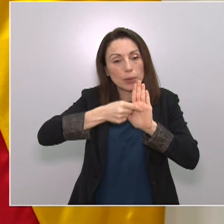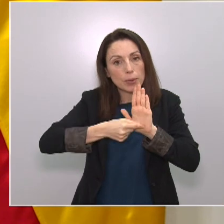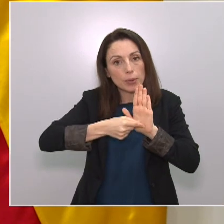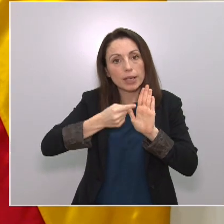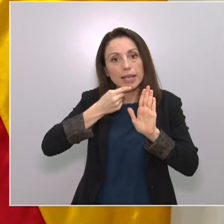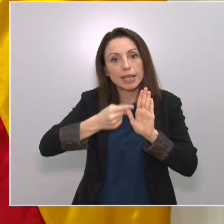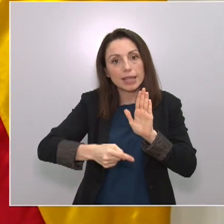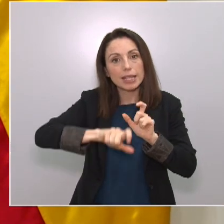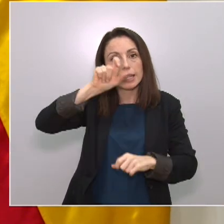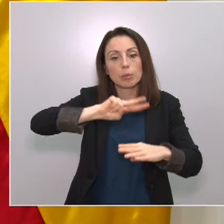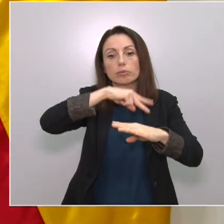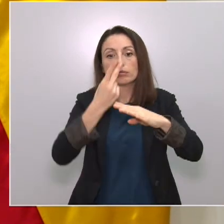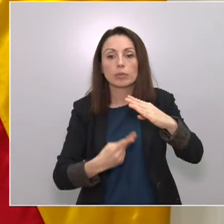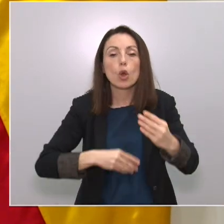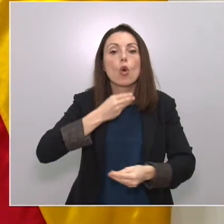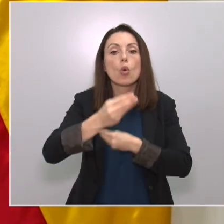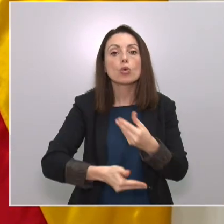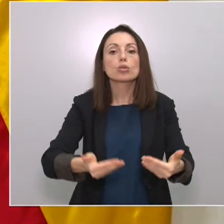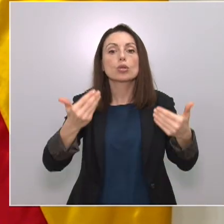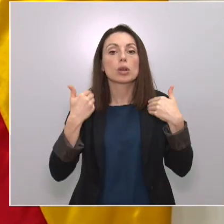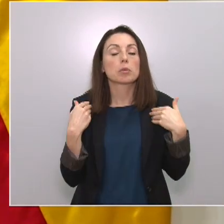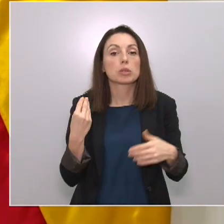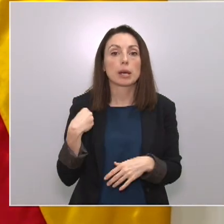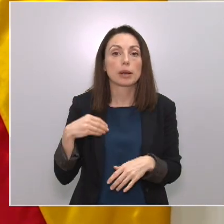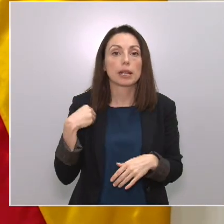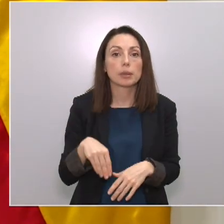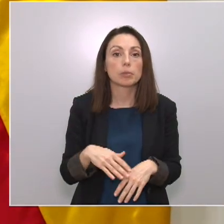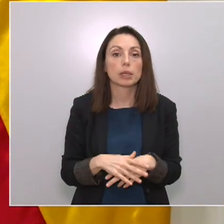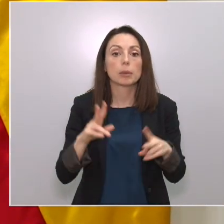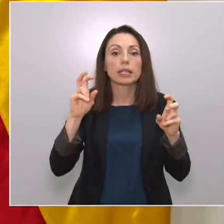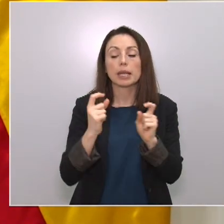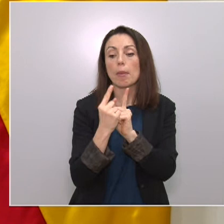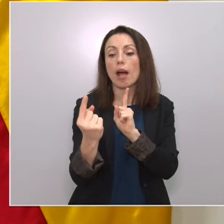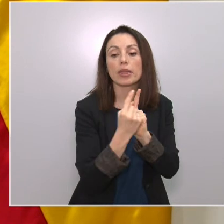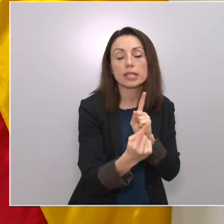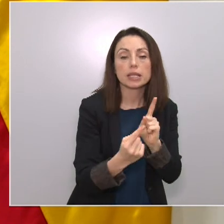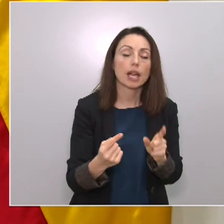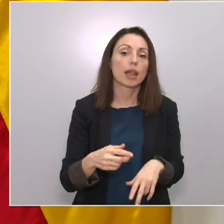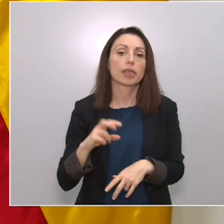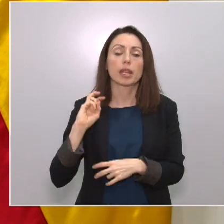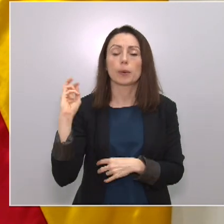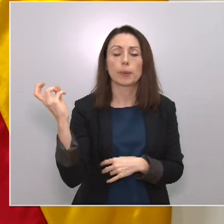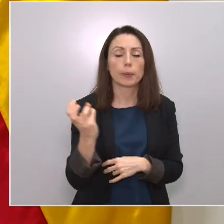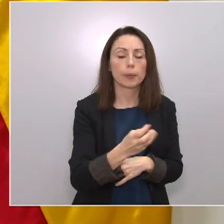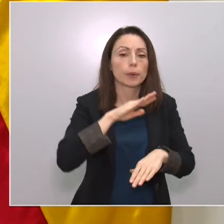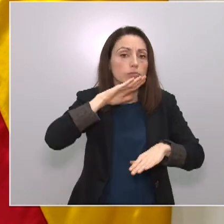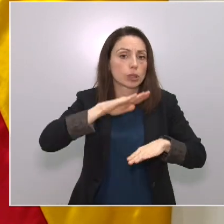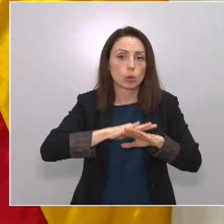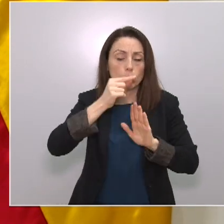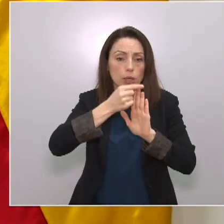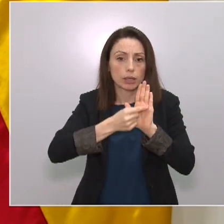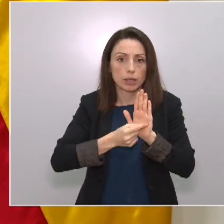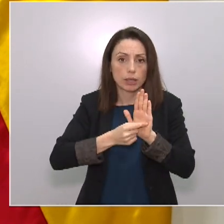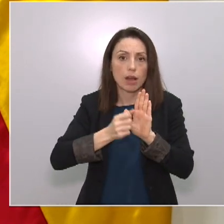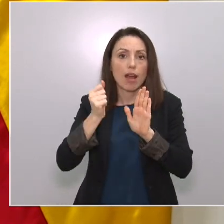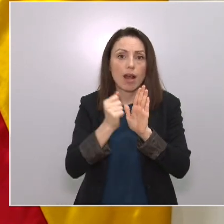que los bañistas deben hacer un uso responsable de las mismas y atendiendo a la distancia, etcétera, etcétera, que se marcan en